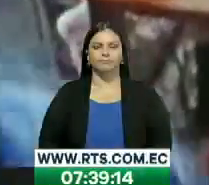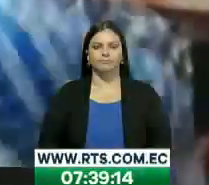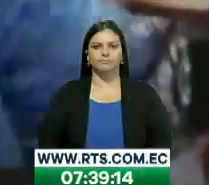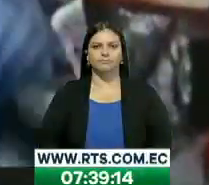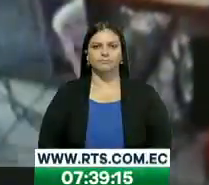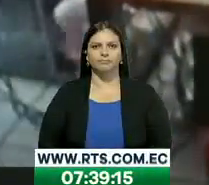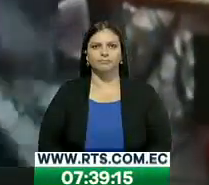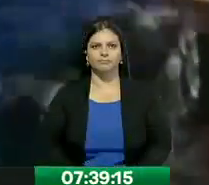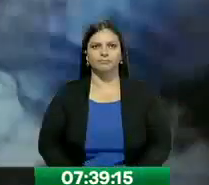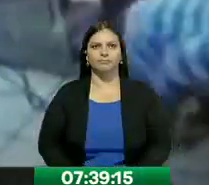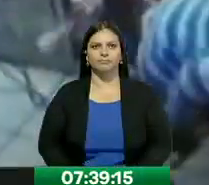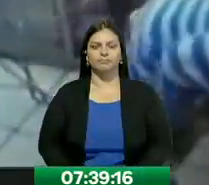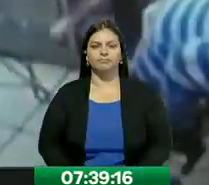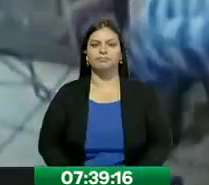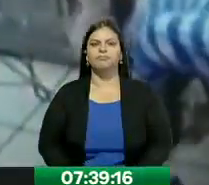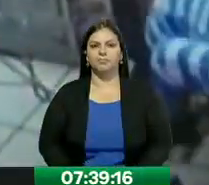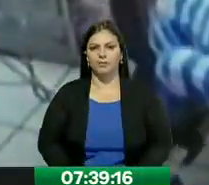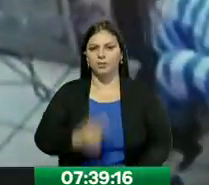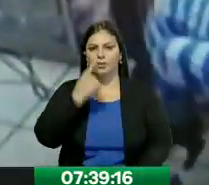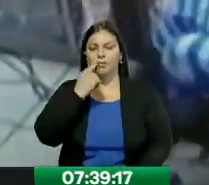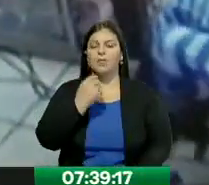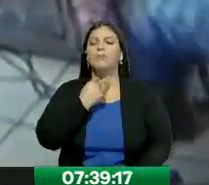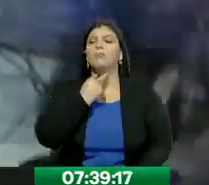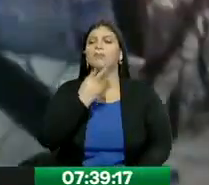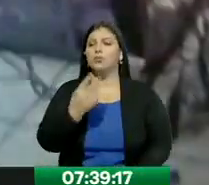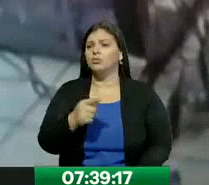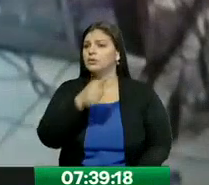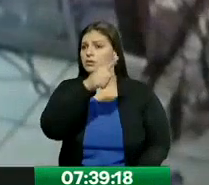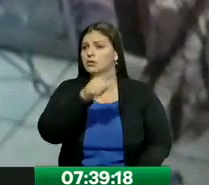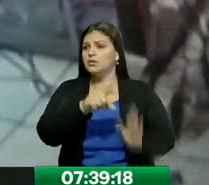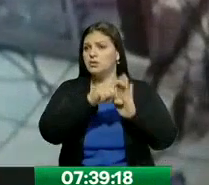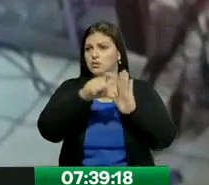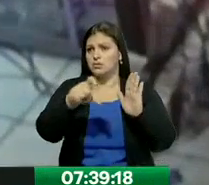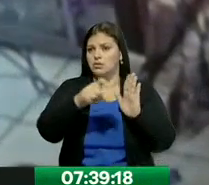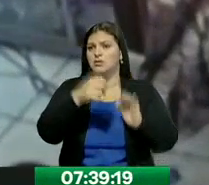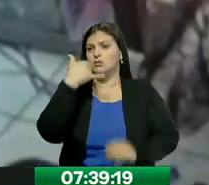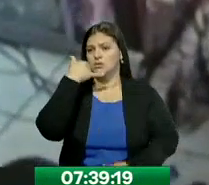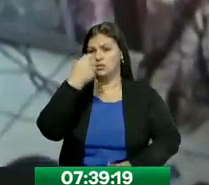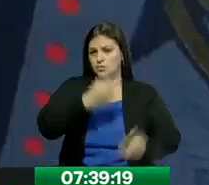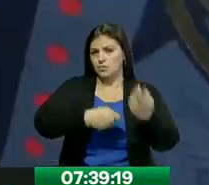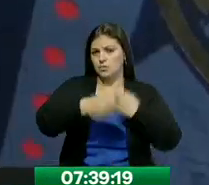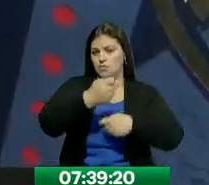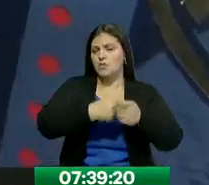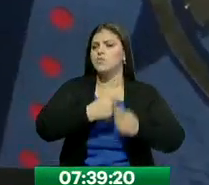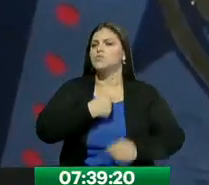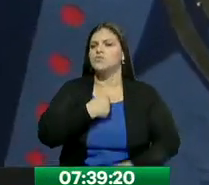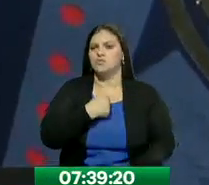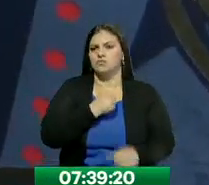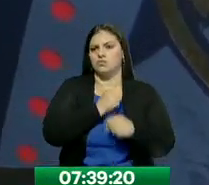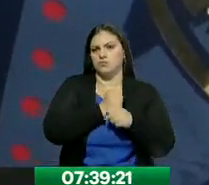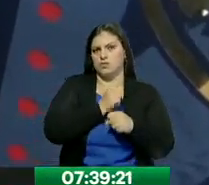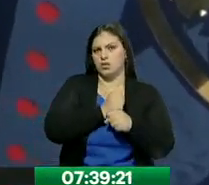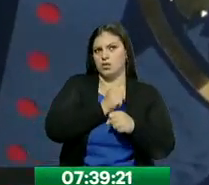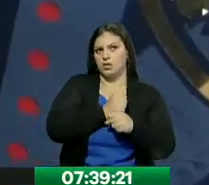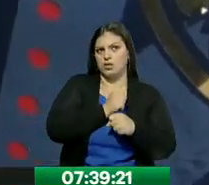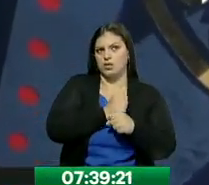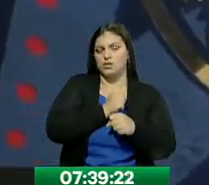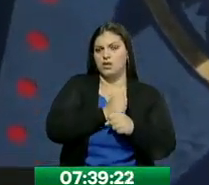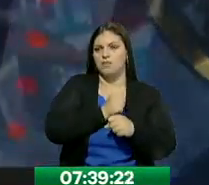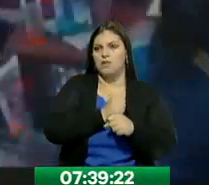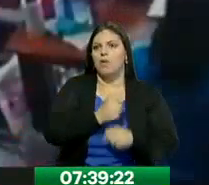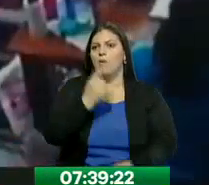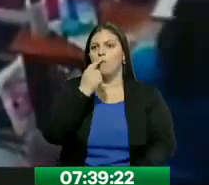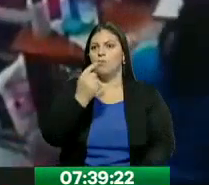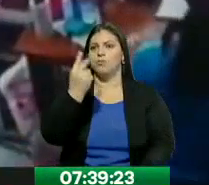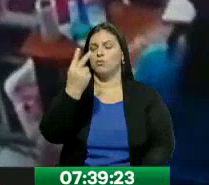Me forcejearon, me tiraron al piso. Y me ultrajaron mis cosas y ahí las dos chicas que estaban ahí también, que fueron las de